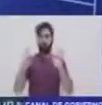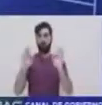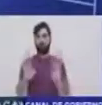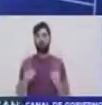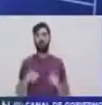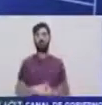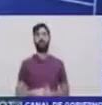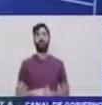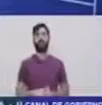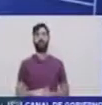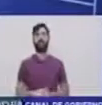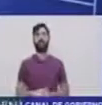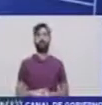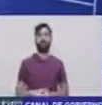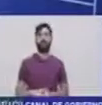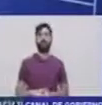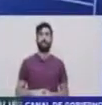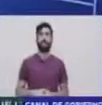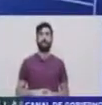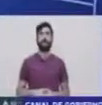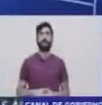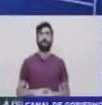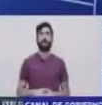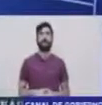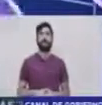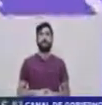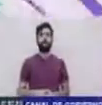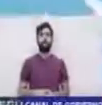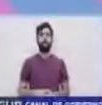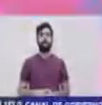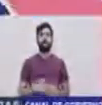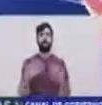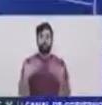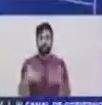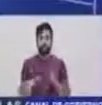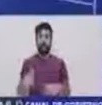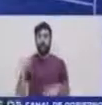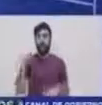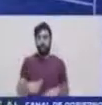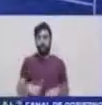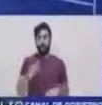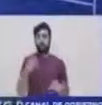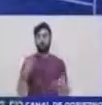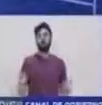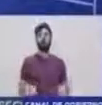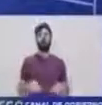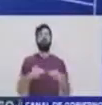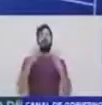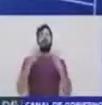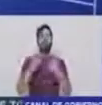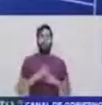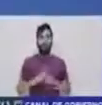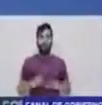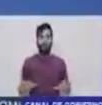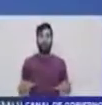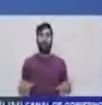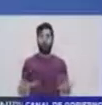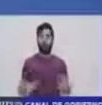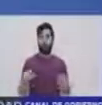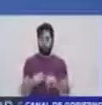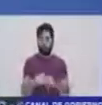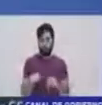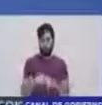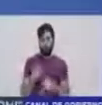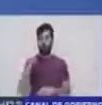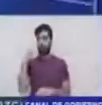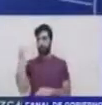serie, de 4 entre 10 a 15 repeticiones. Y el regreso a la calma, recuerda, estirar bien los